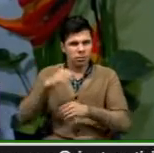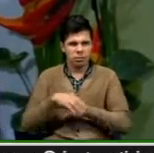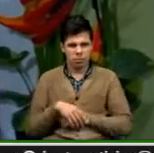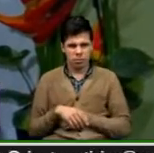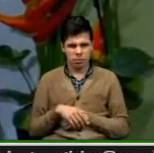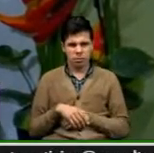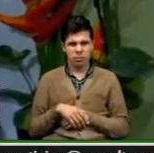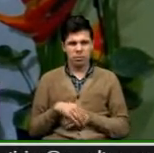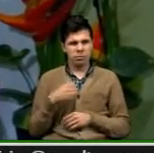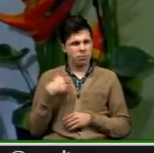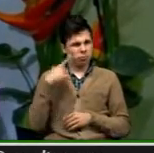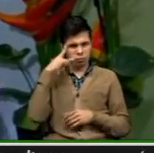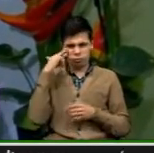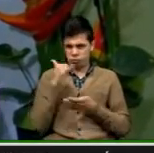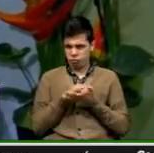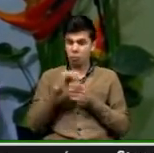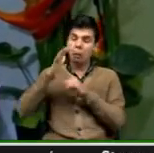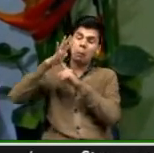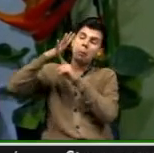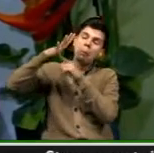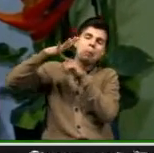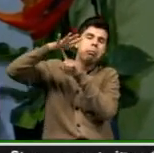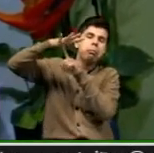no creo que eso suceda